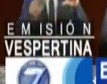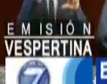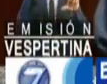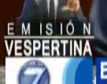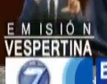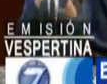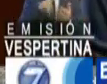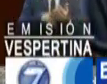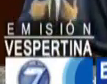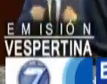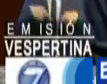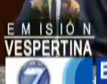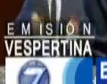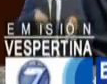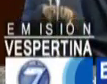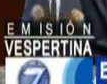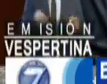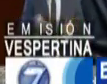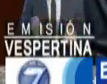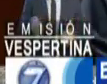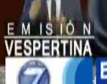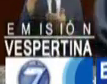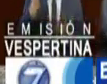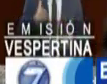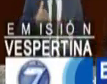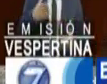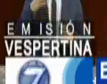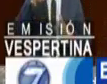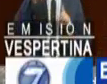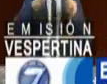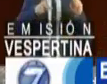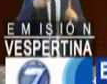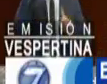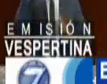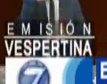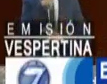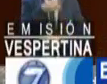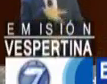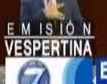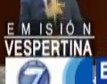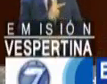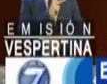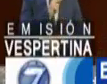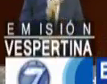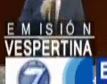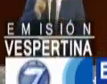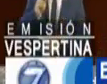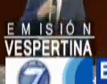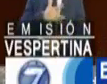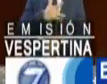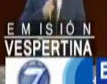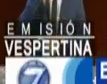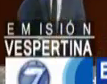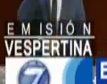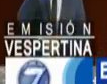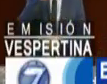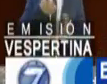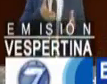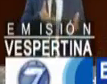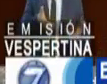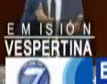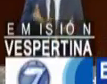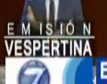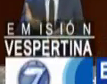visito México, me reconozco en sus calles. Cuando visito México, me reconozco en sus